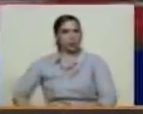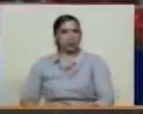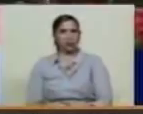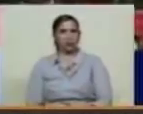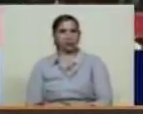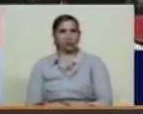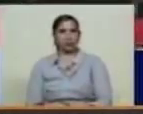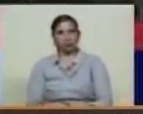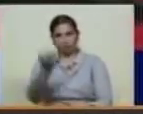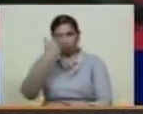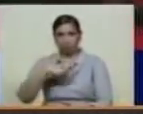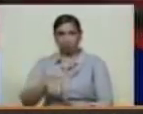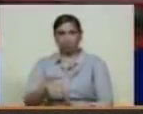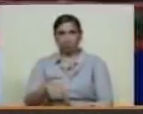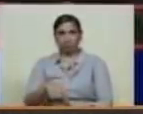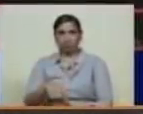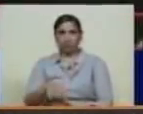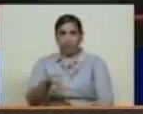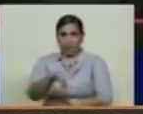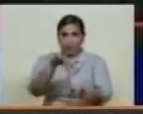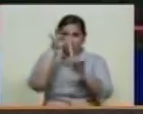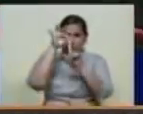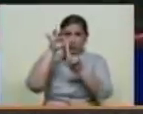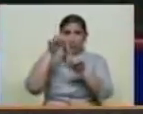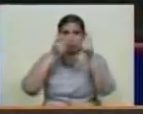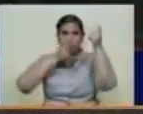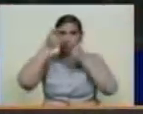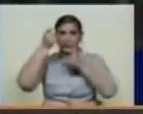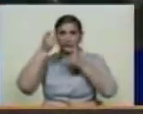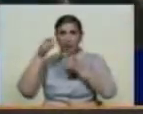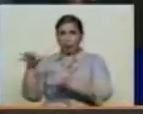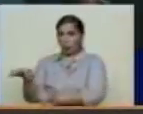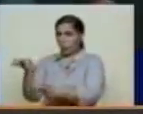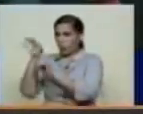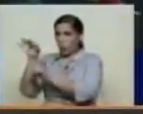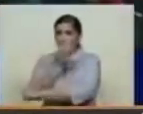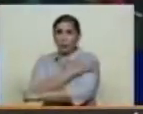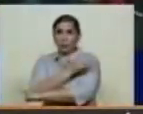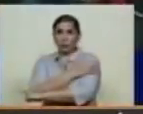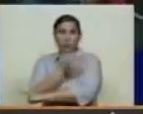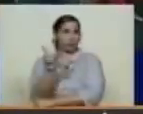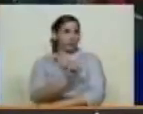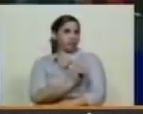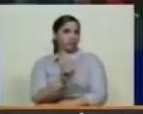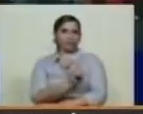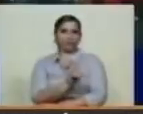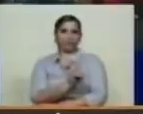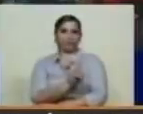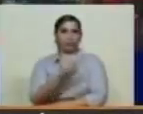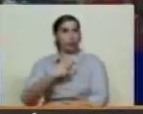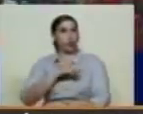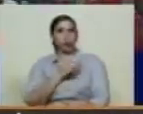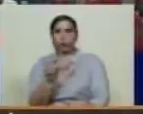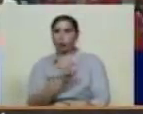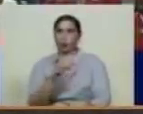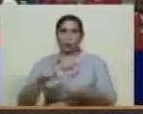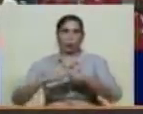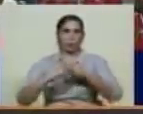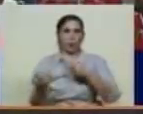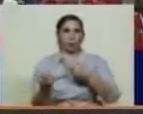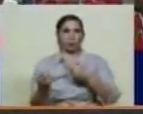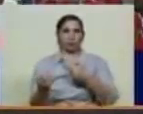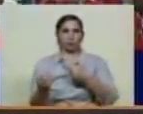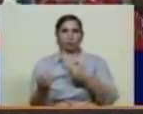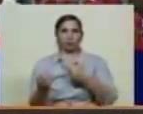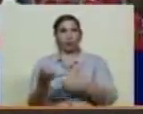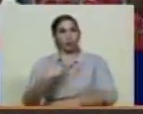aquí clasificado a los chavistas por este lado y a los opositores por este lado? No, porque nosotros no somos excluyentes. Aquí